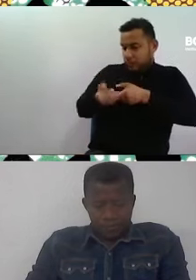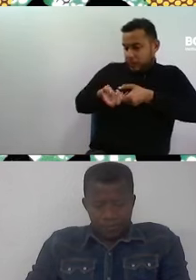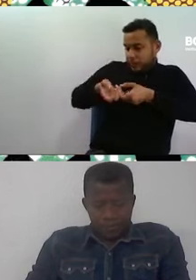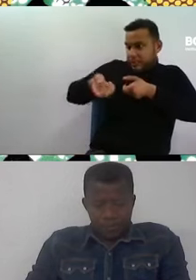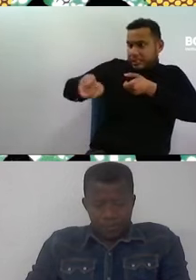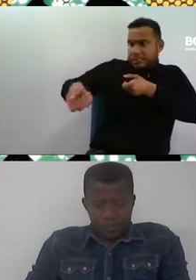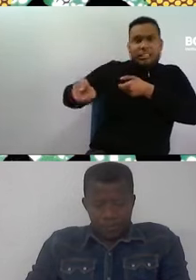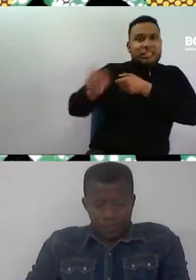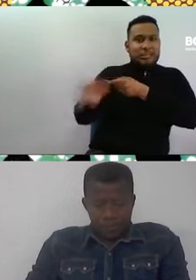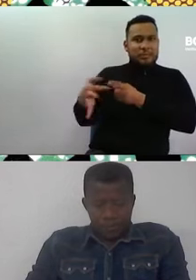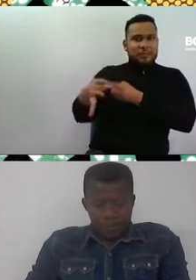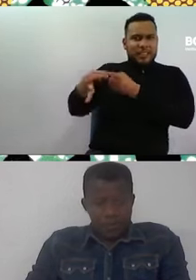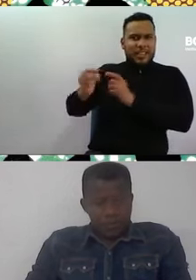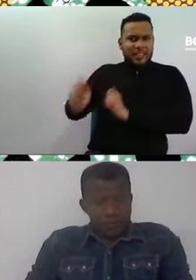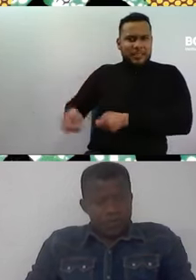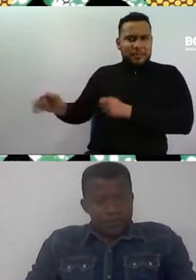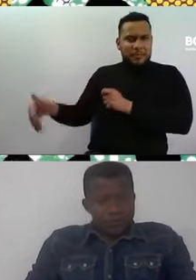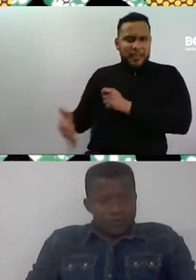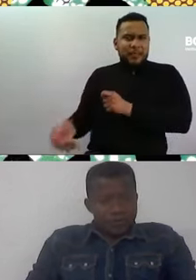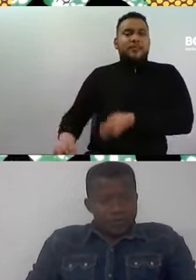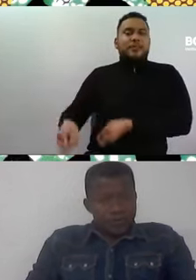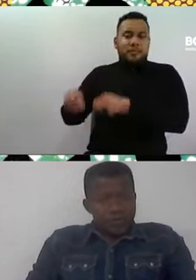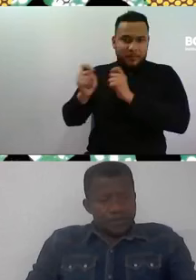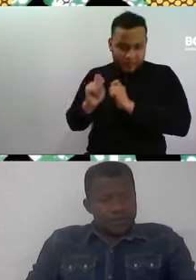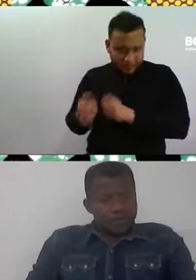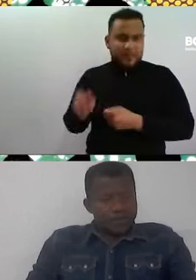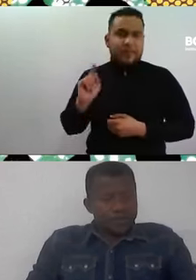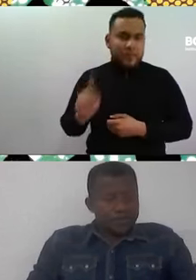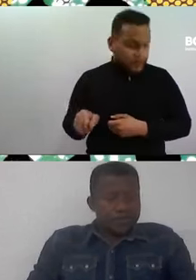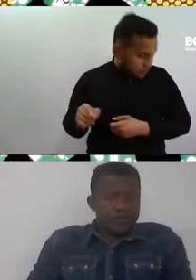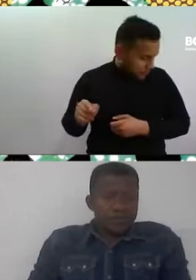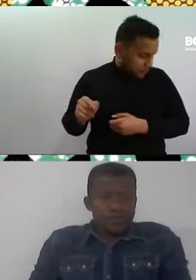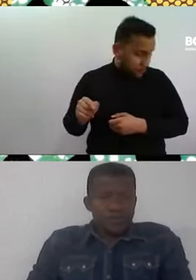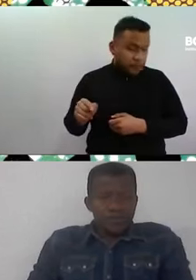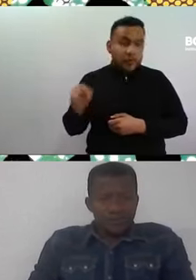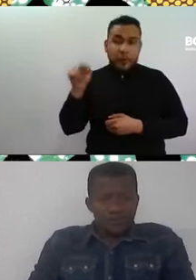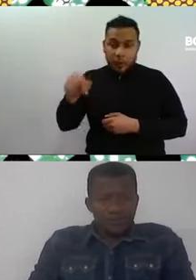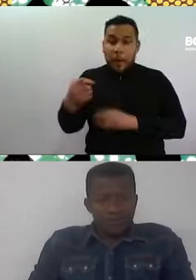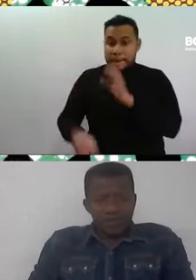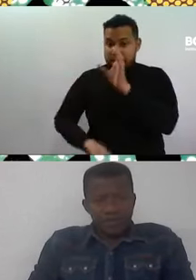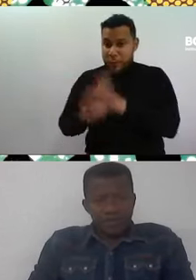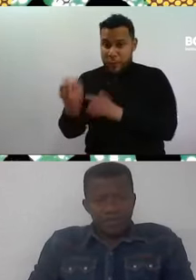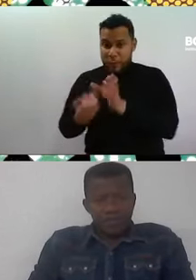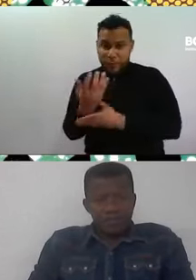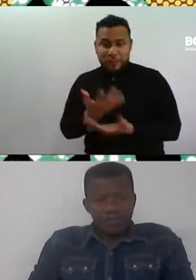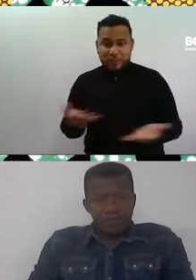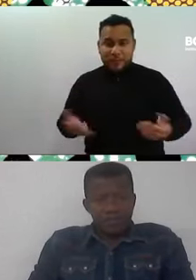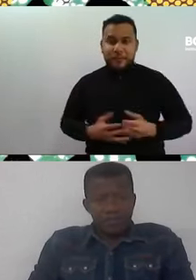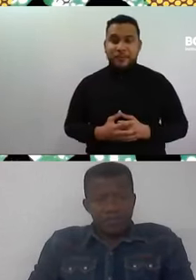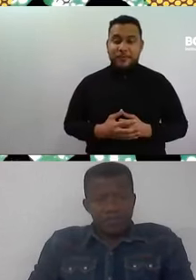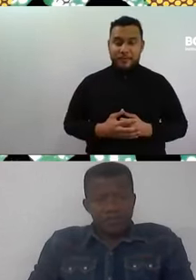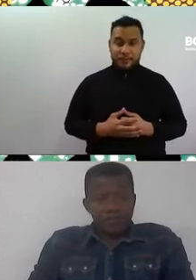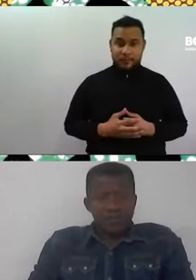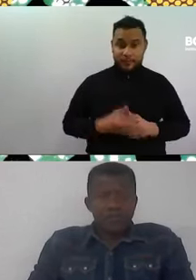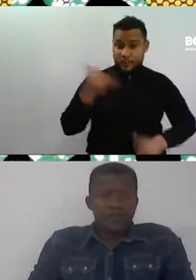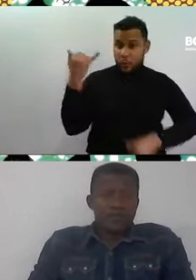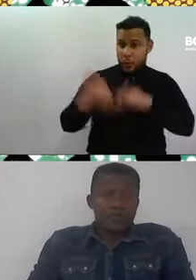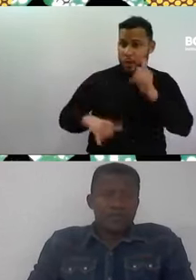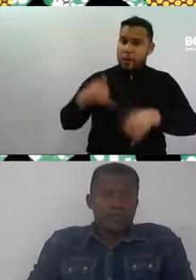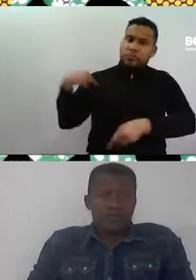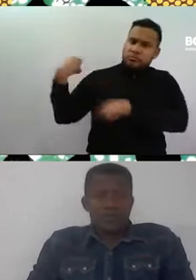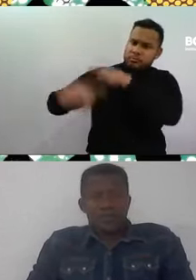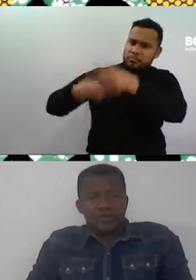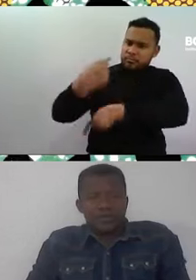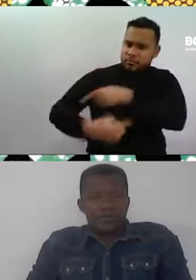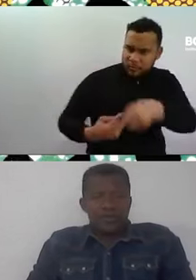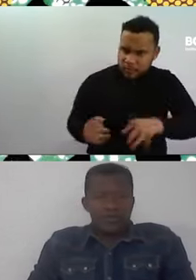es cierto que con ese catabre vas a traer los productos. Los juegos tradicionales, ¿por qué no existen los